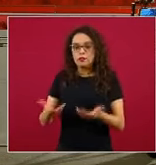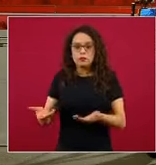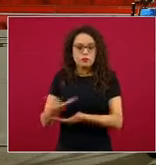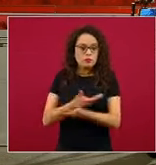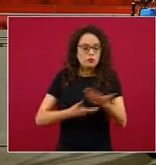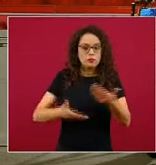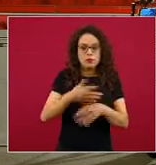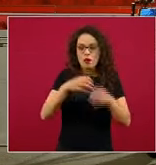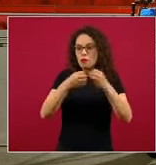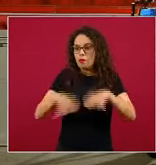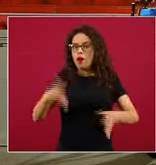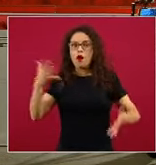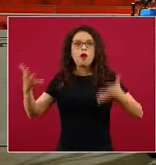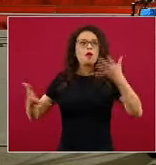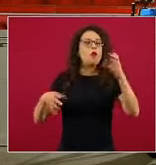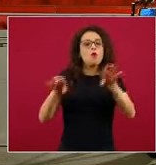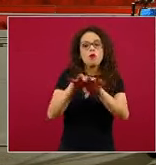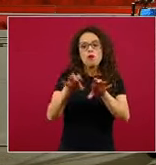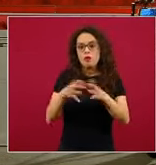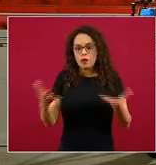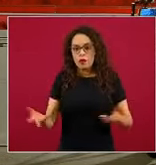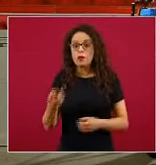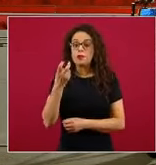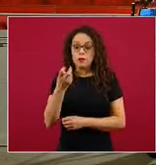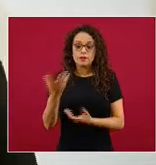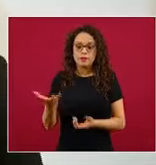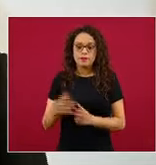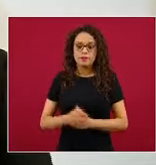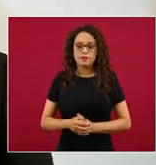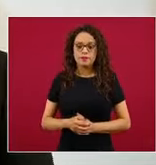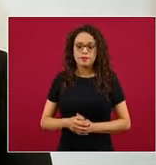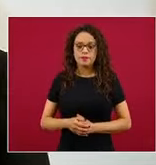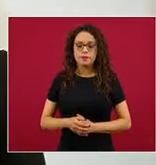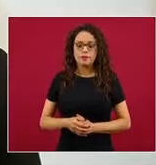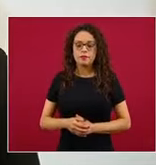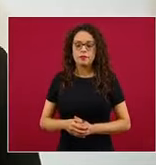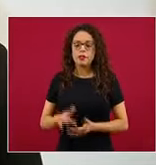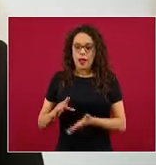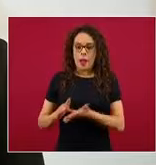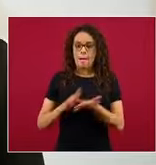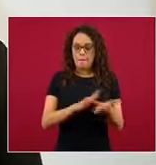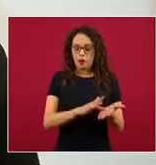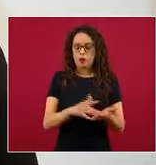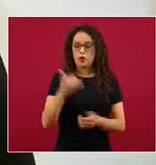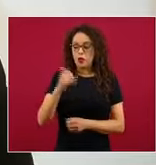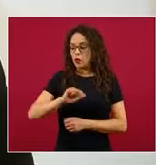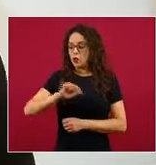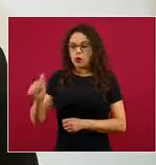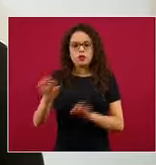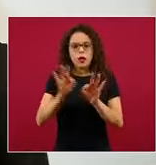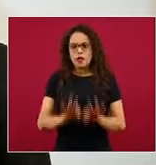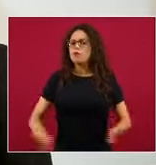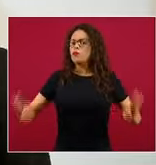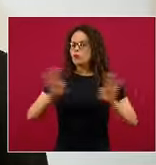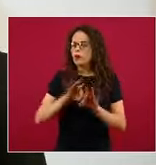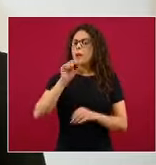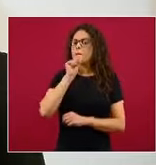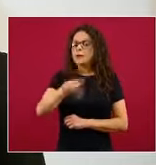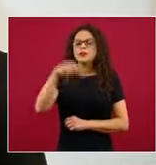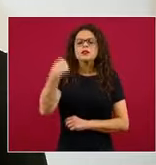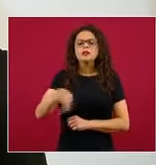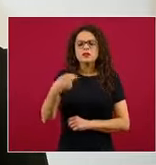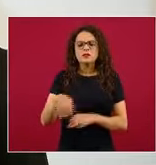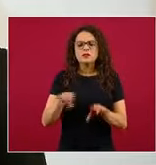son acciones que seguimos implementando como esta. Y una que también fue muy importante, que se